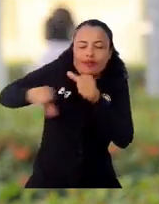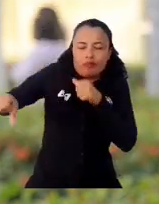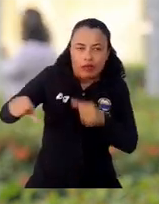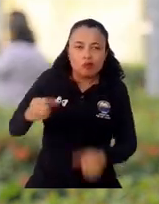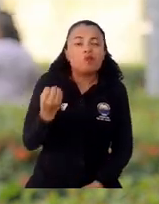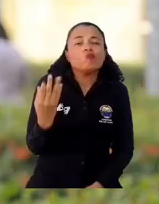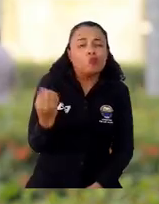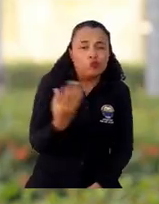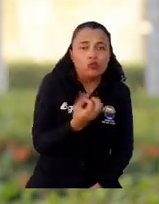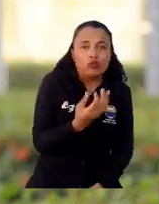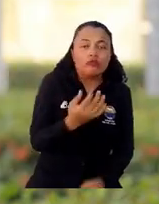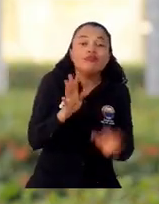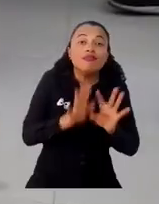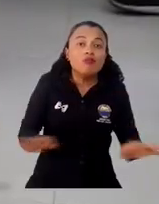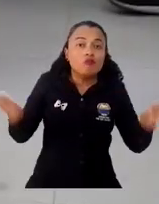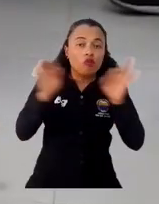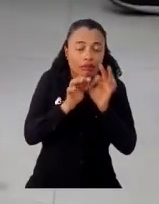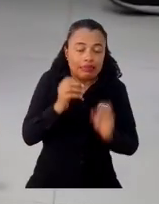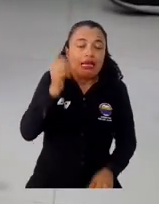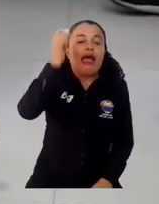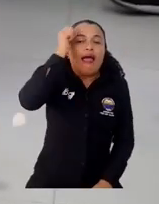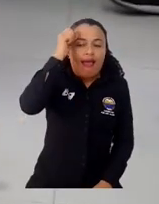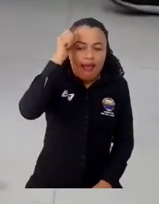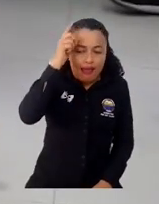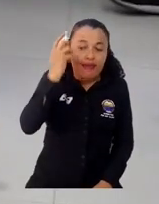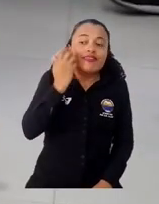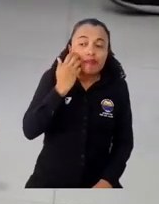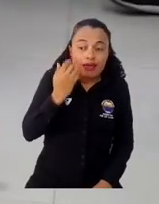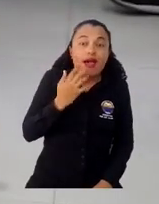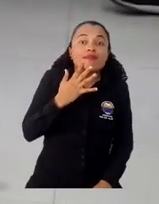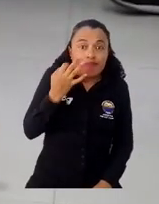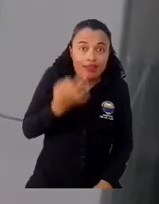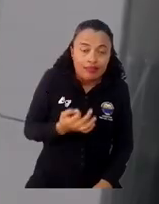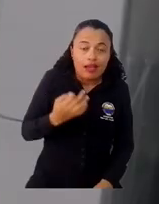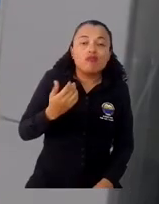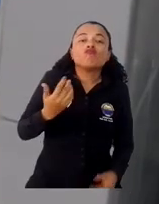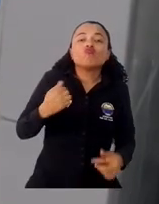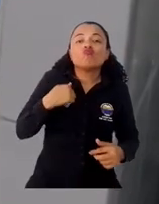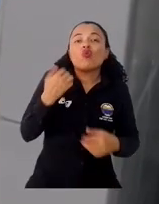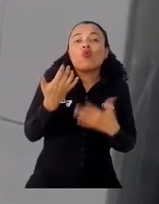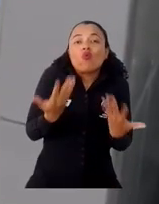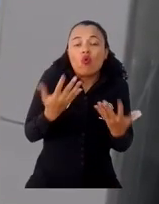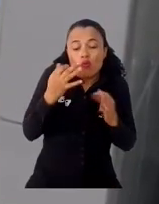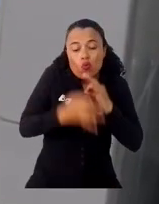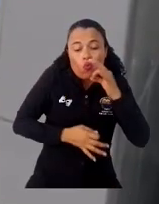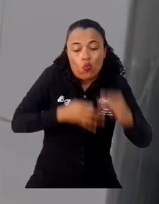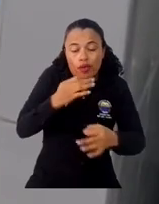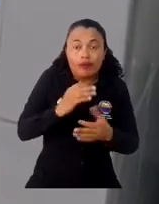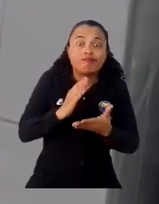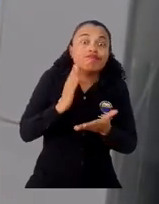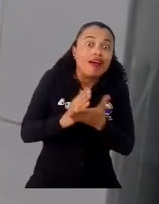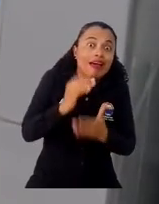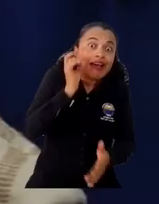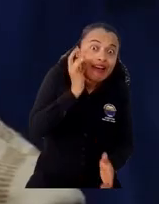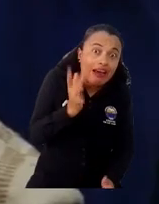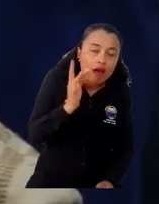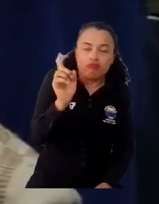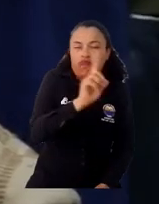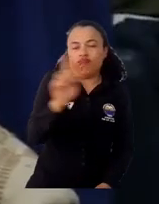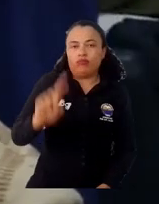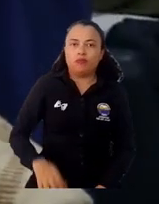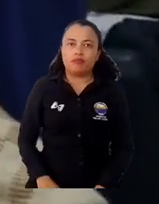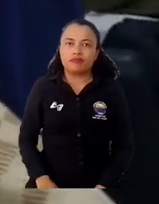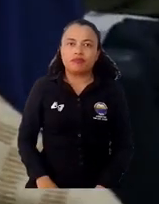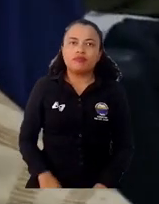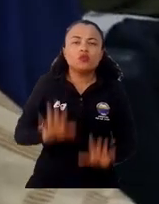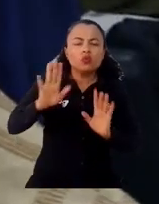haga lo que su riñón ya no puede hacer. Entonces, por eso es importante reconocer que esta enfermedad existe y que tenemos que cuidarnos para evitar